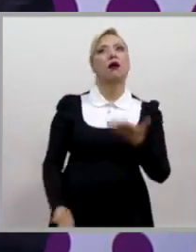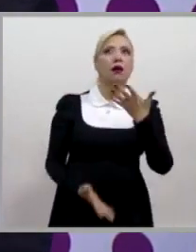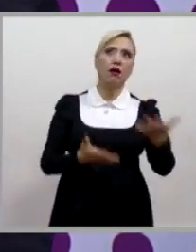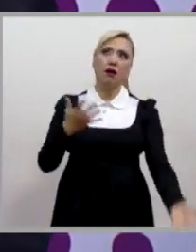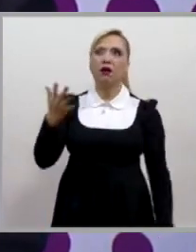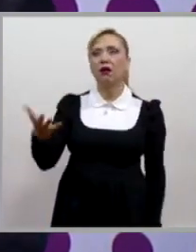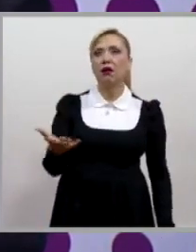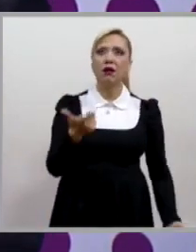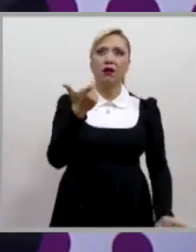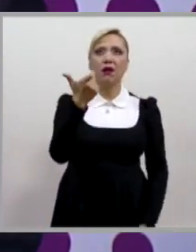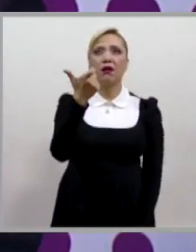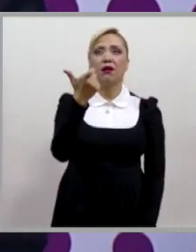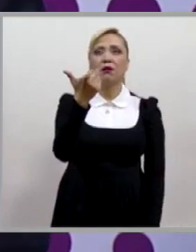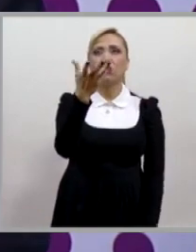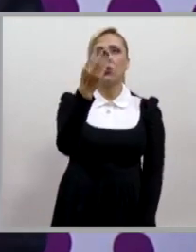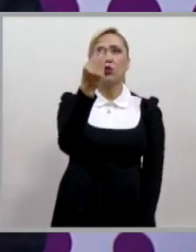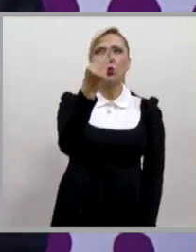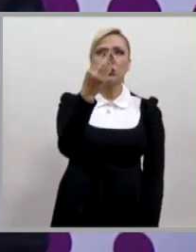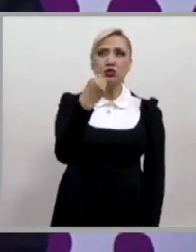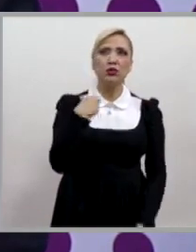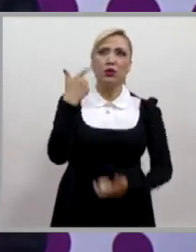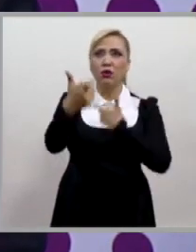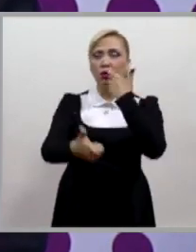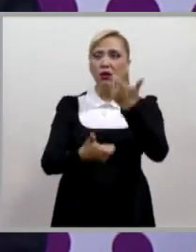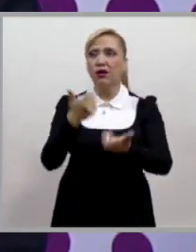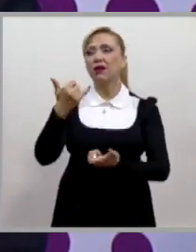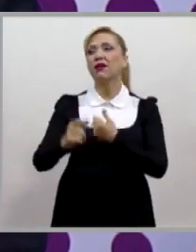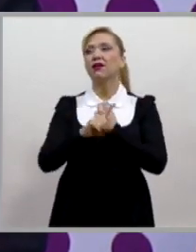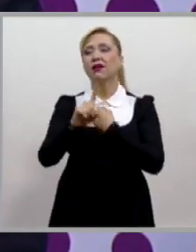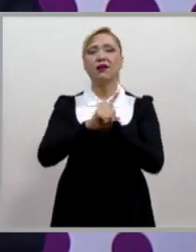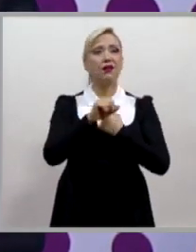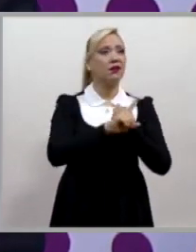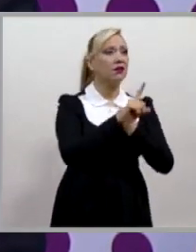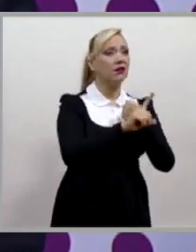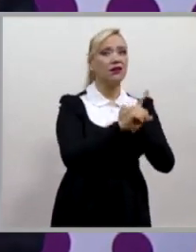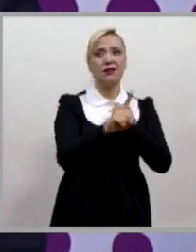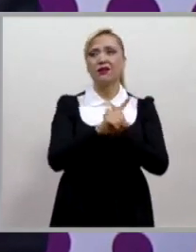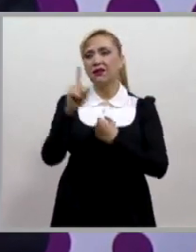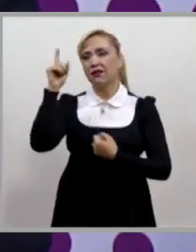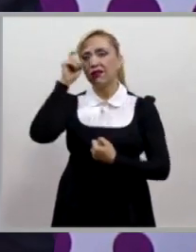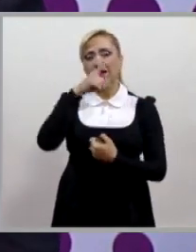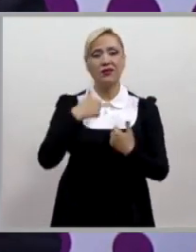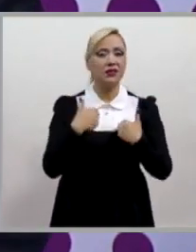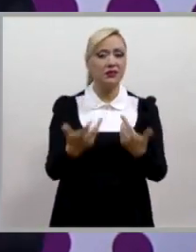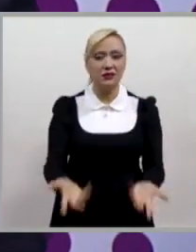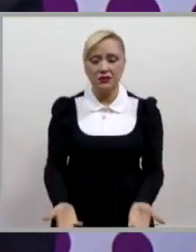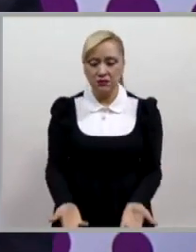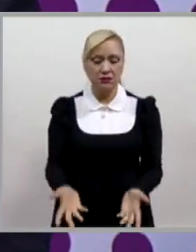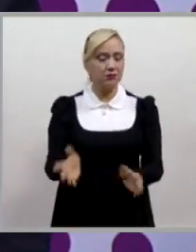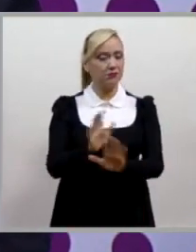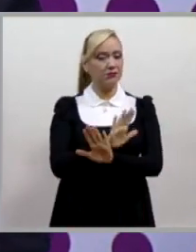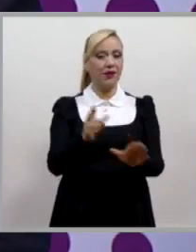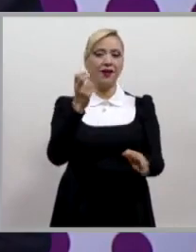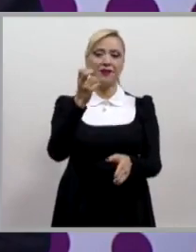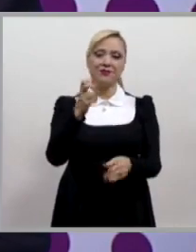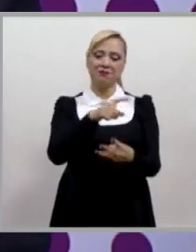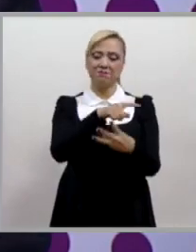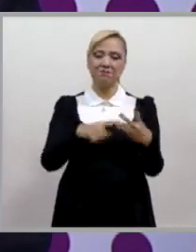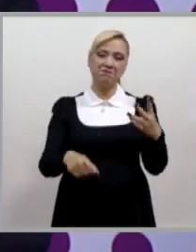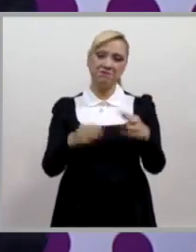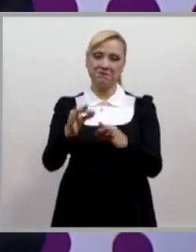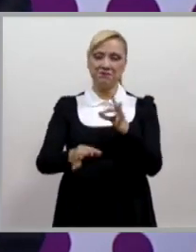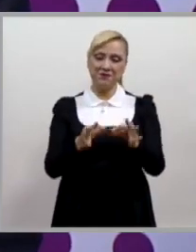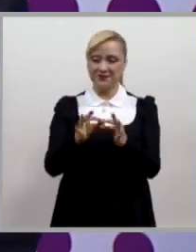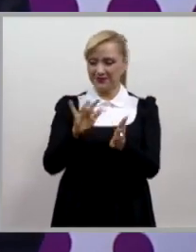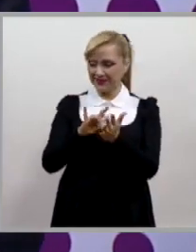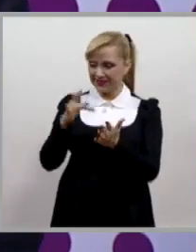de transacción, genera más problemas que eficacias, ¿no? Entonces, pues yo creo que con estas conclusiones me quedo.